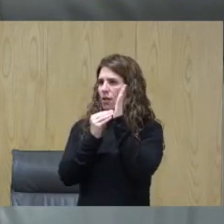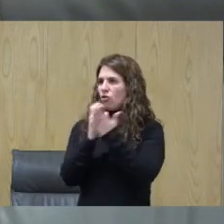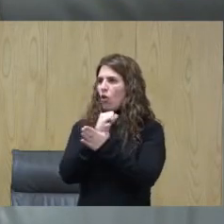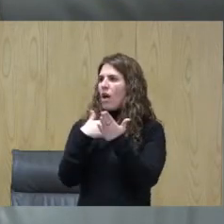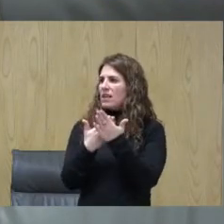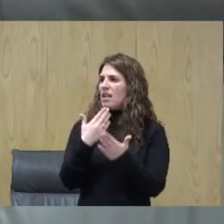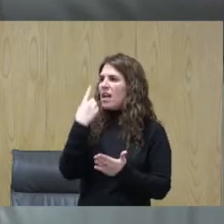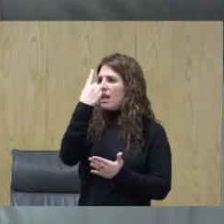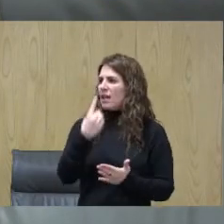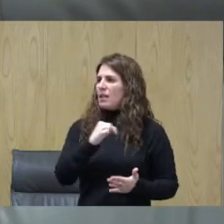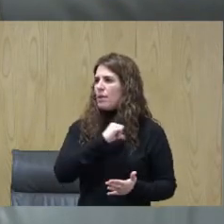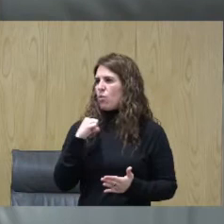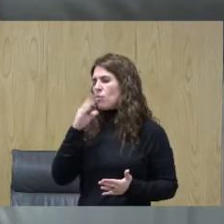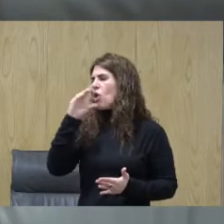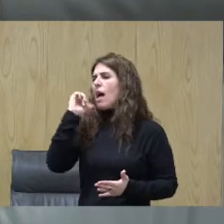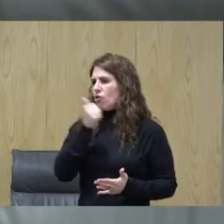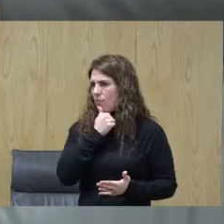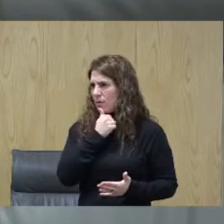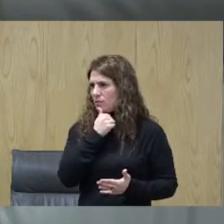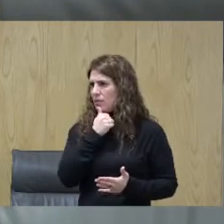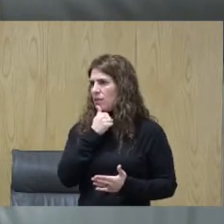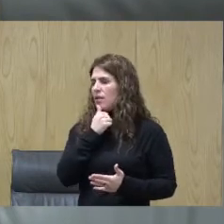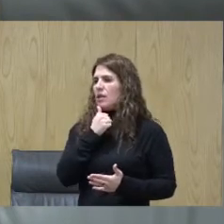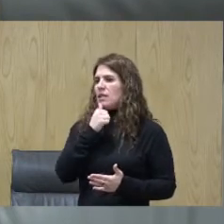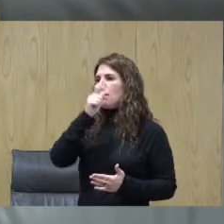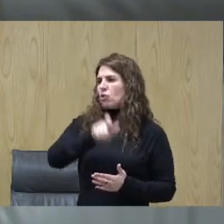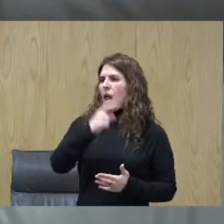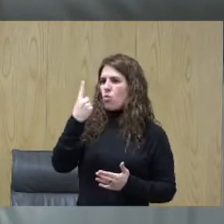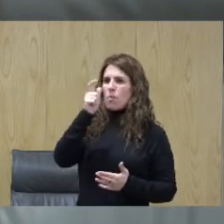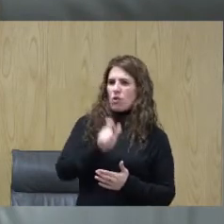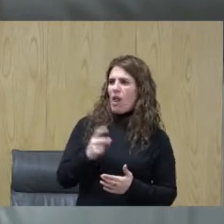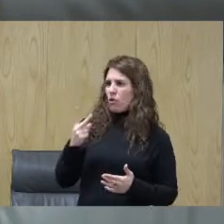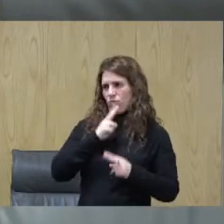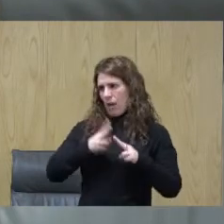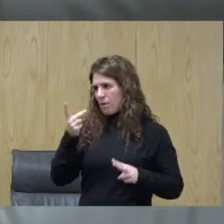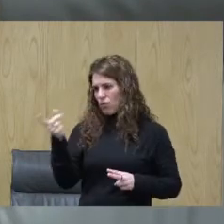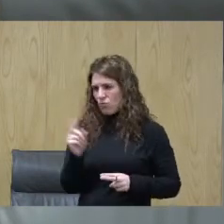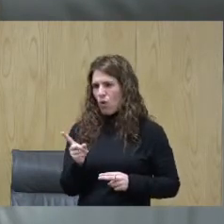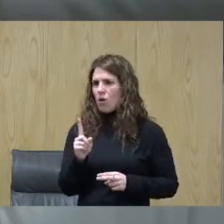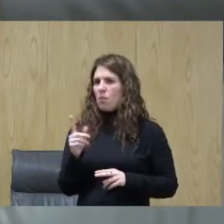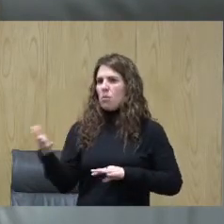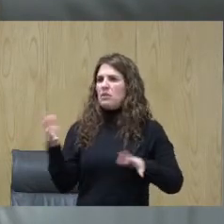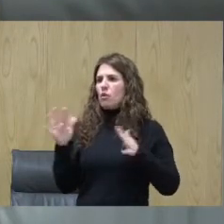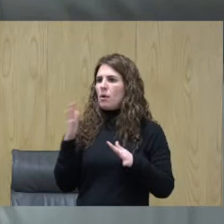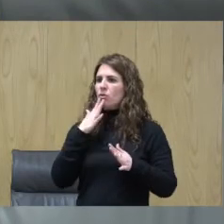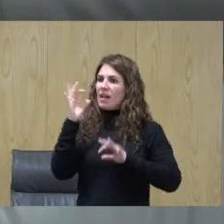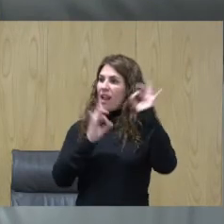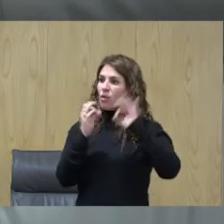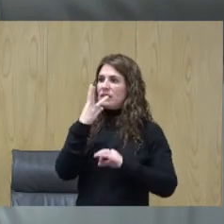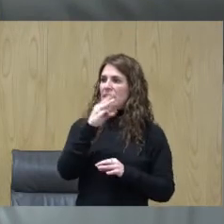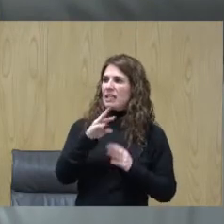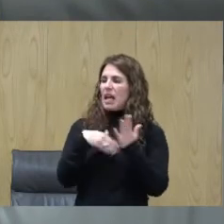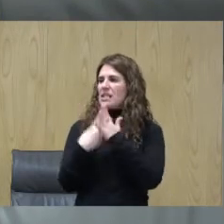individualmente, pero claro, son anónimas, ¿no? O sea, sujeto persona 1, persona 2, pero está, digamos, entre un 30 a un